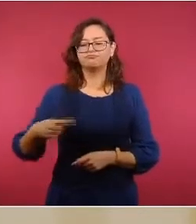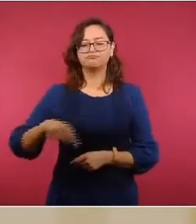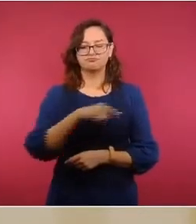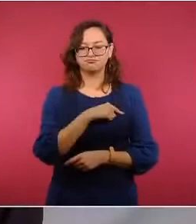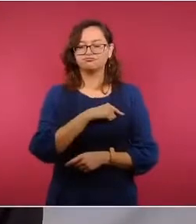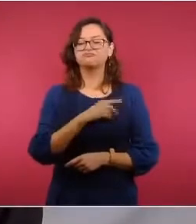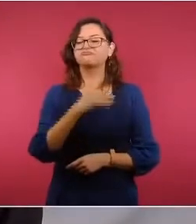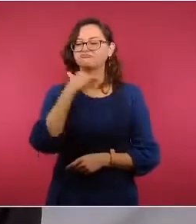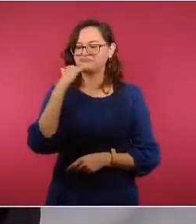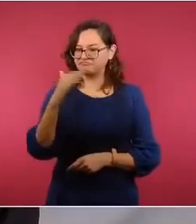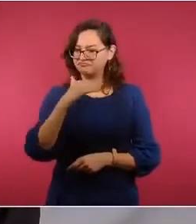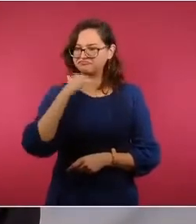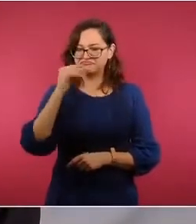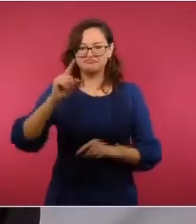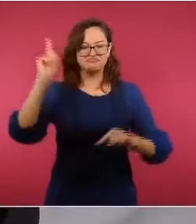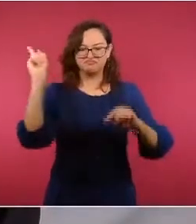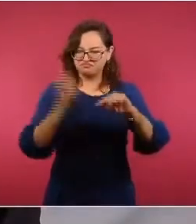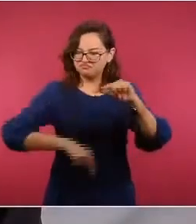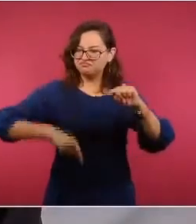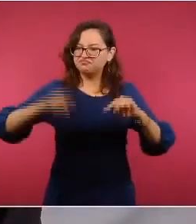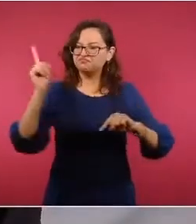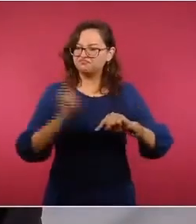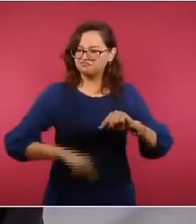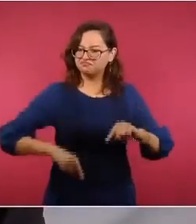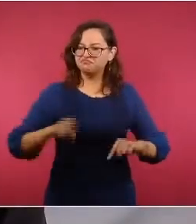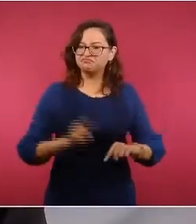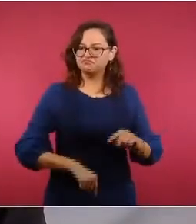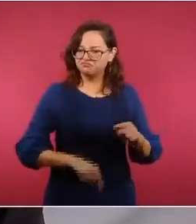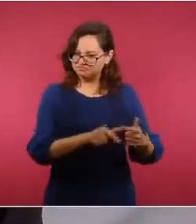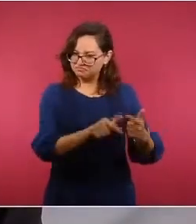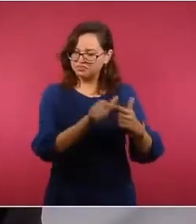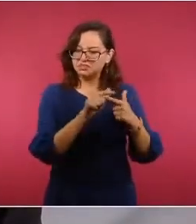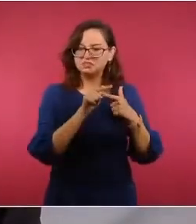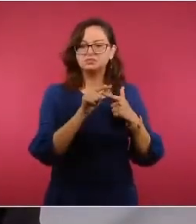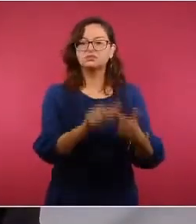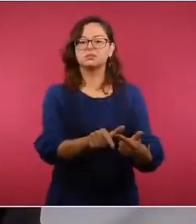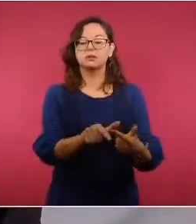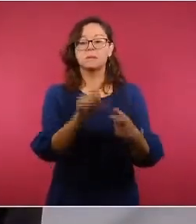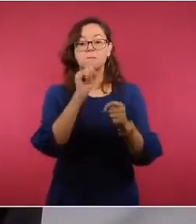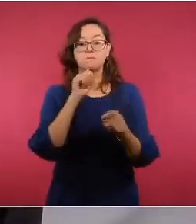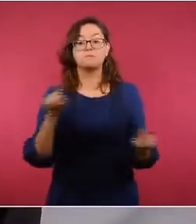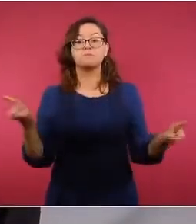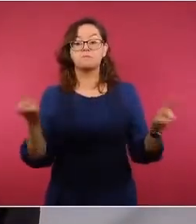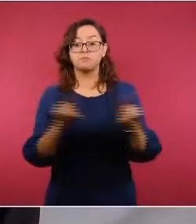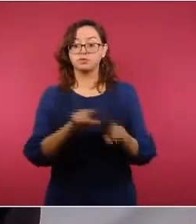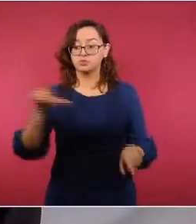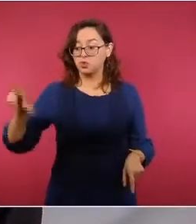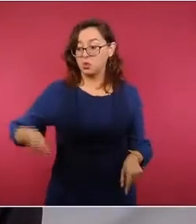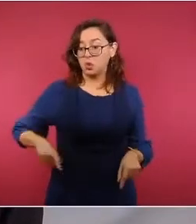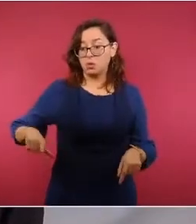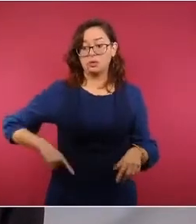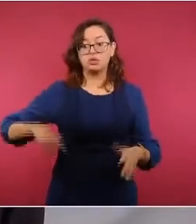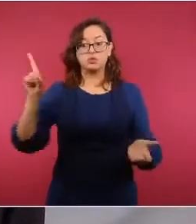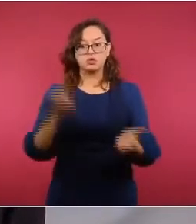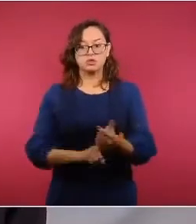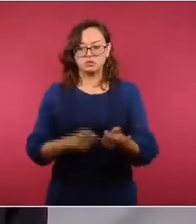corrupción y con el plan de austeridad